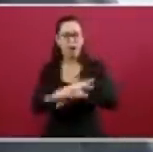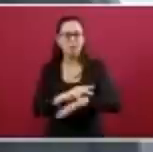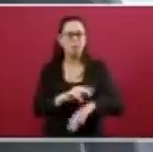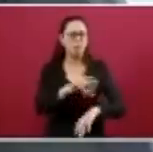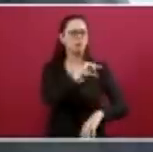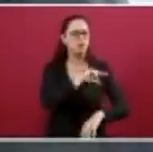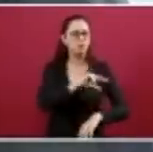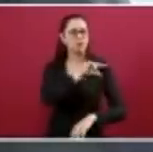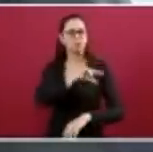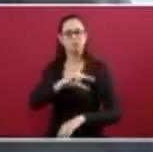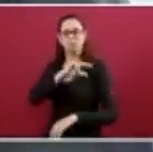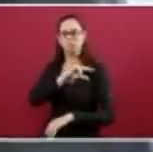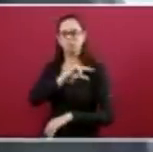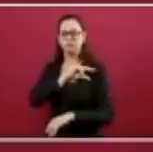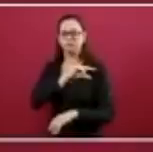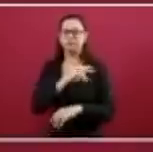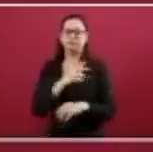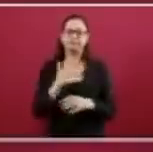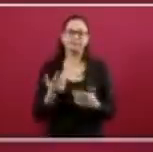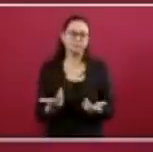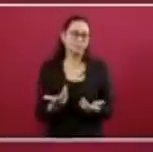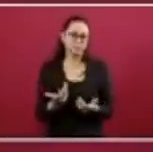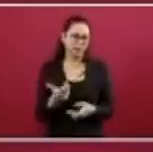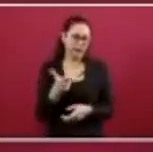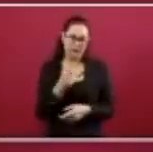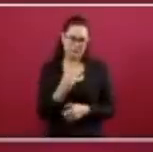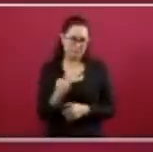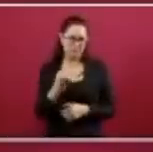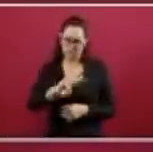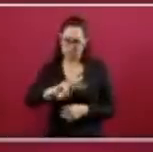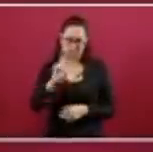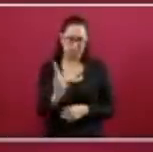esa es la verdad,